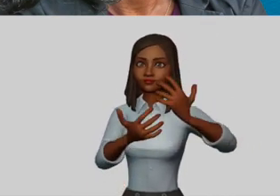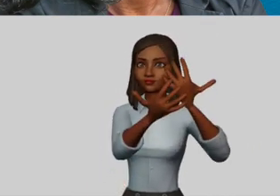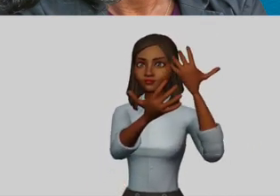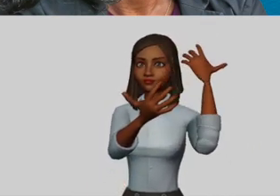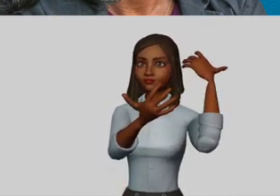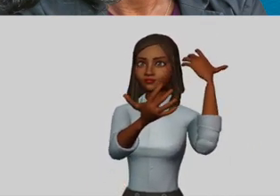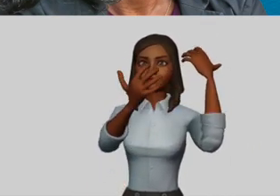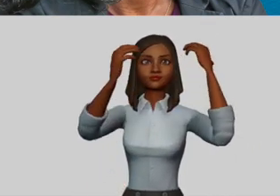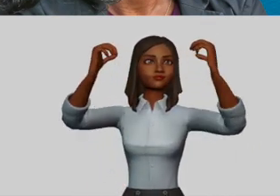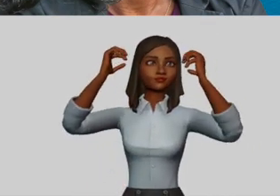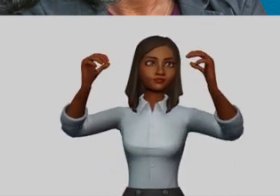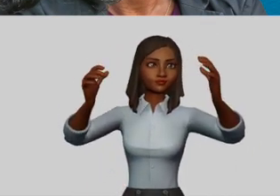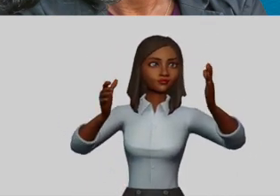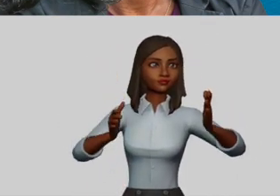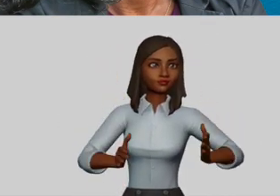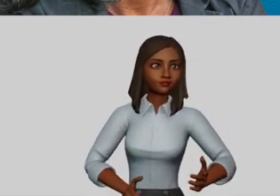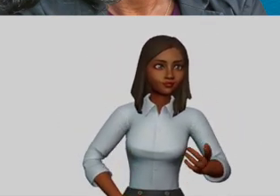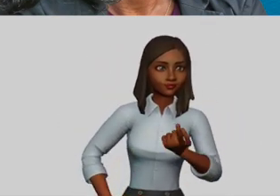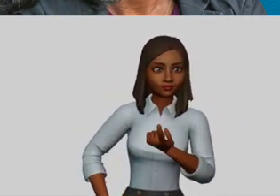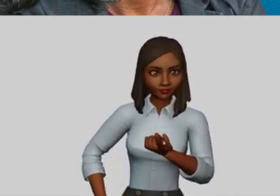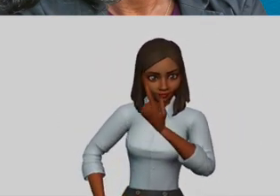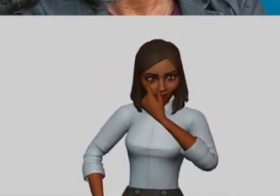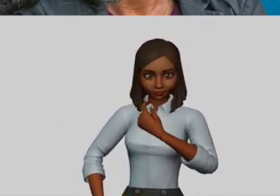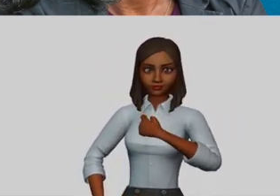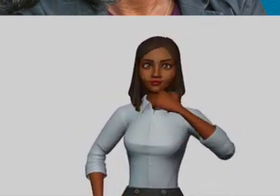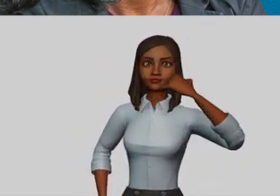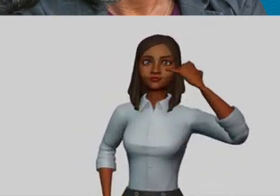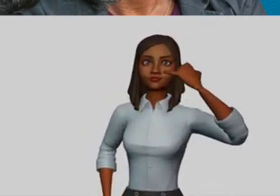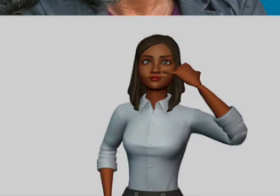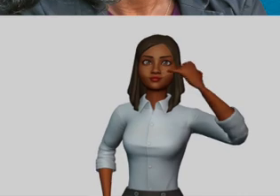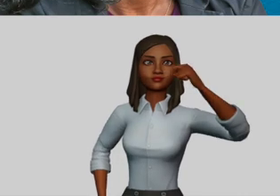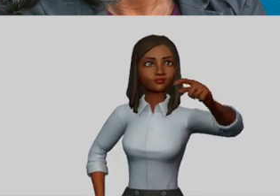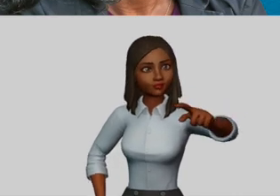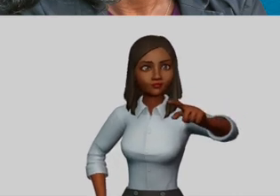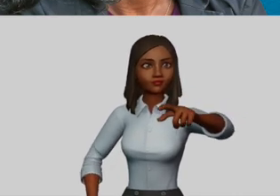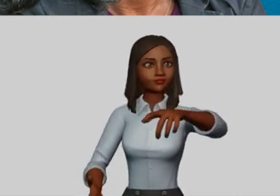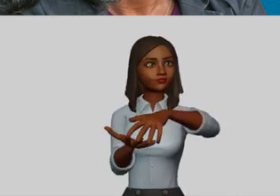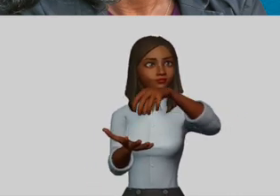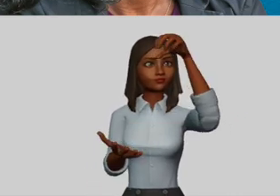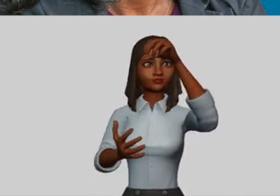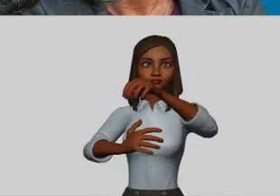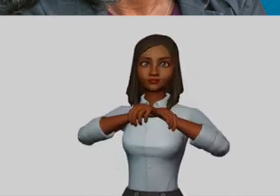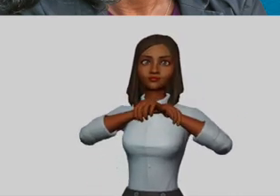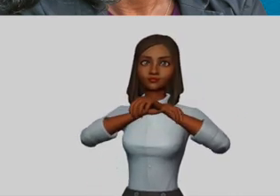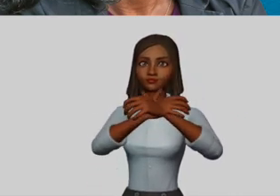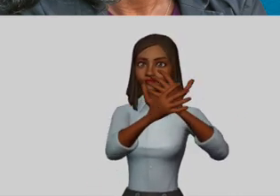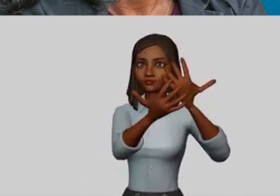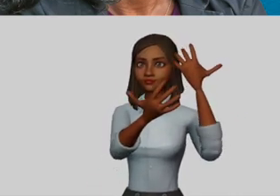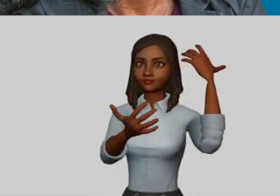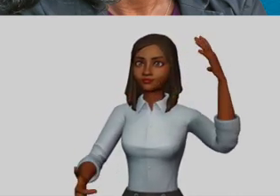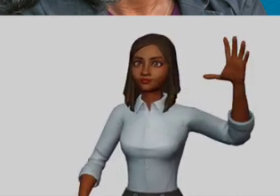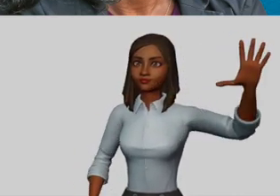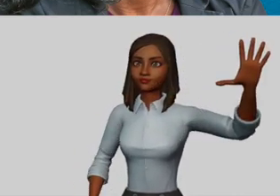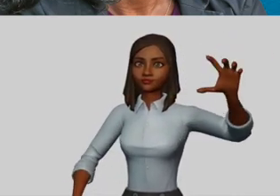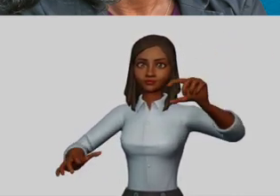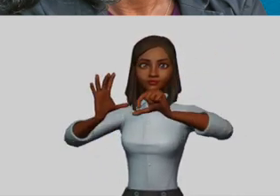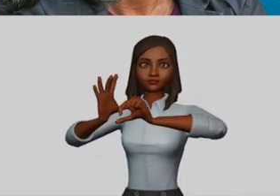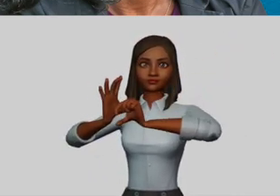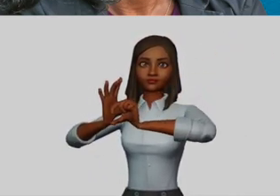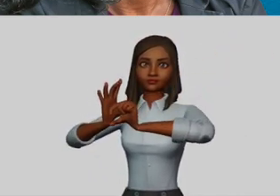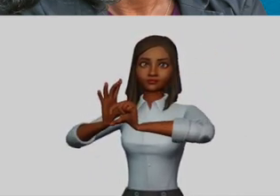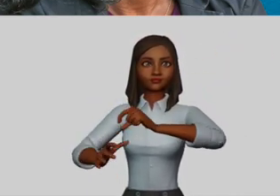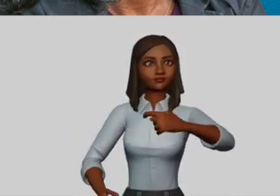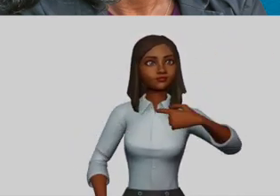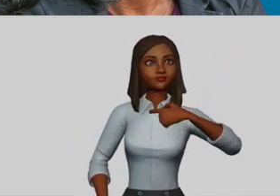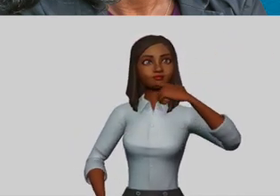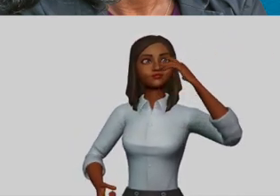oyentes. Entonces, lo que pasa en ese entorno fue que como nosotros nos criamos en el campo, nosotros no teníamos